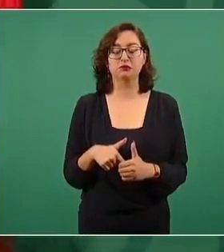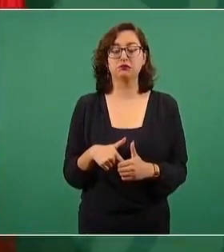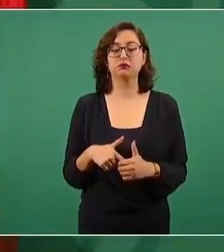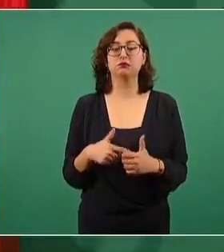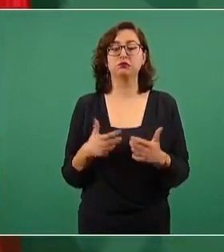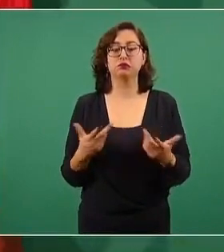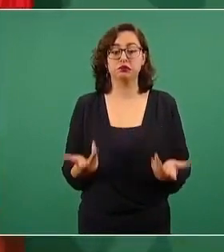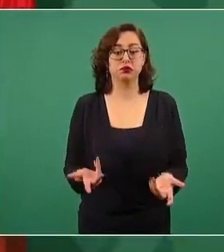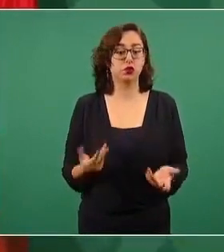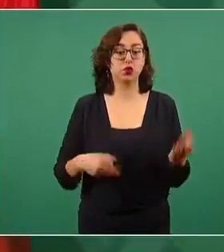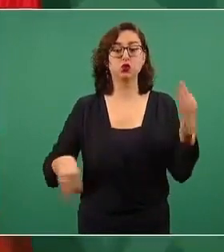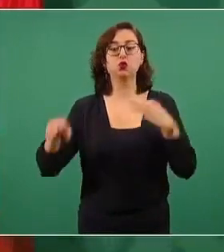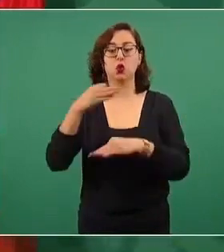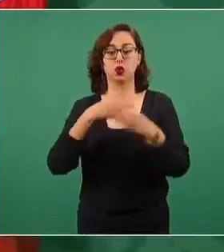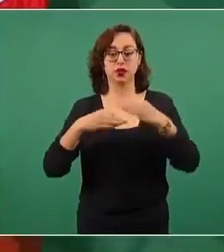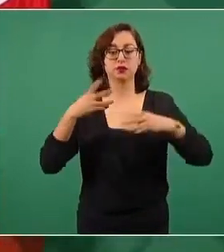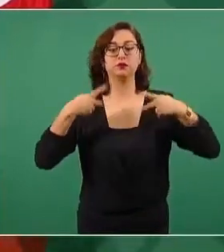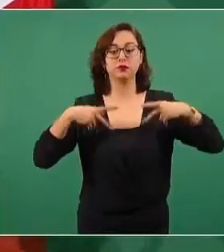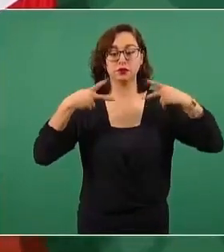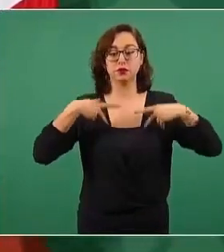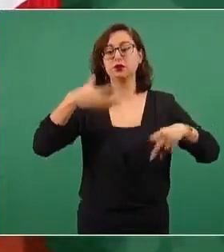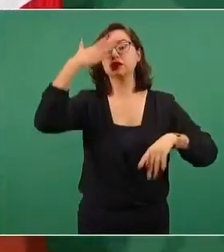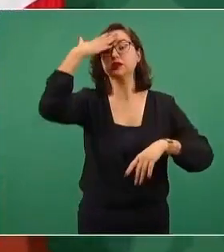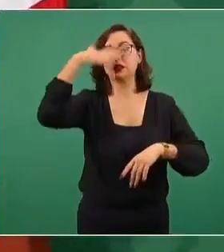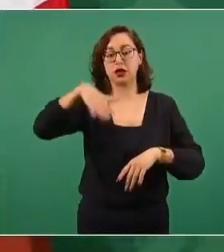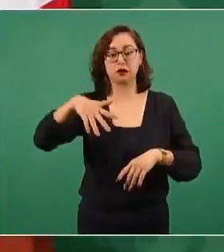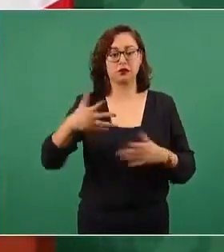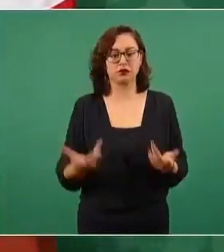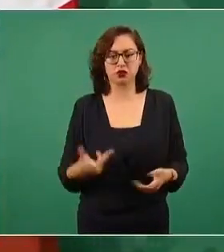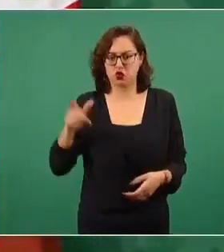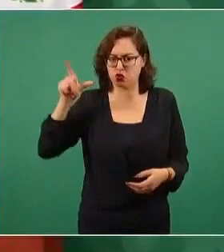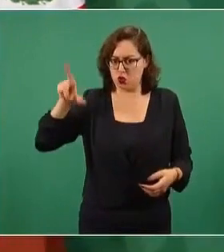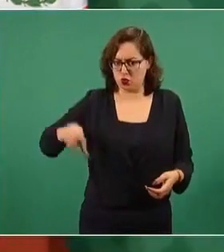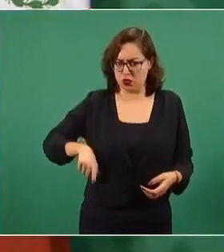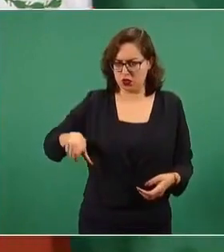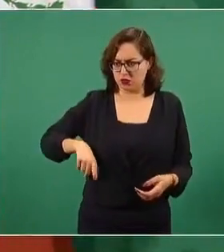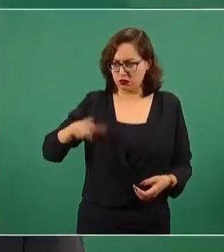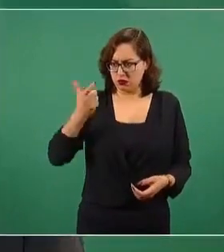de dominio público que no ha habido gasolinazos,